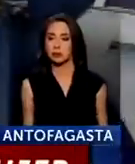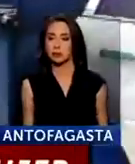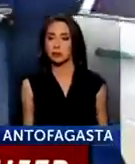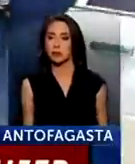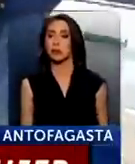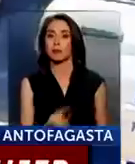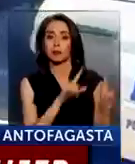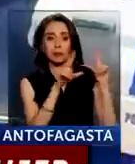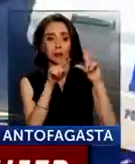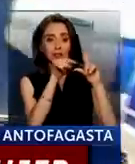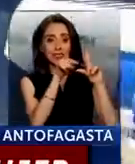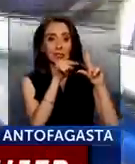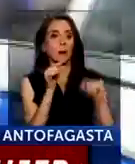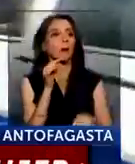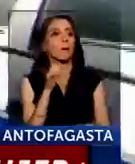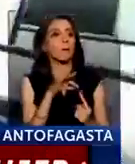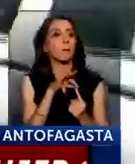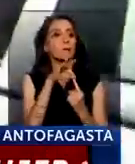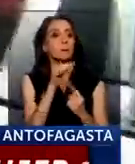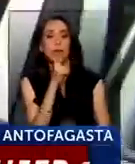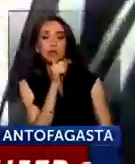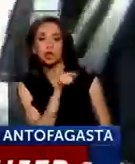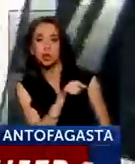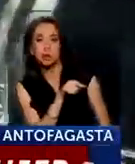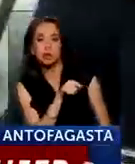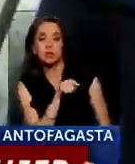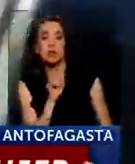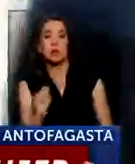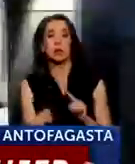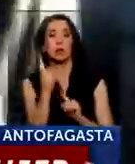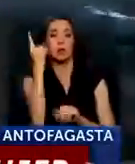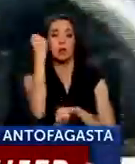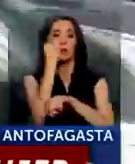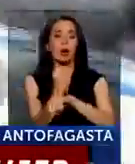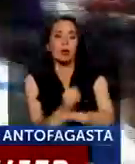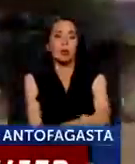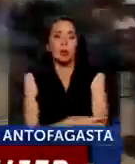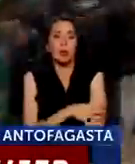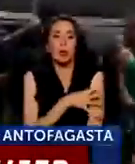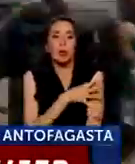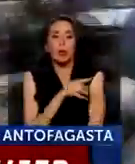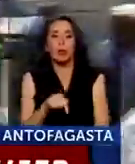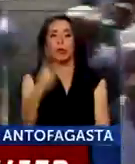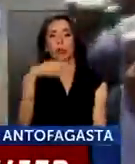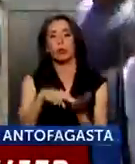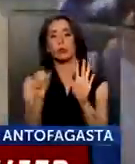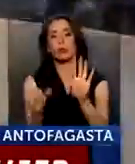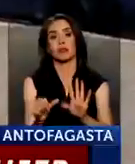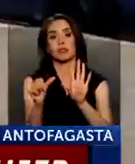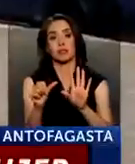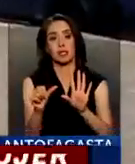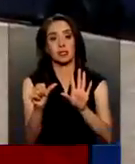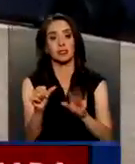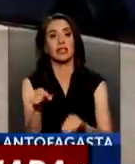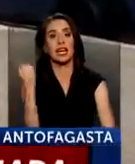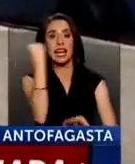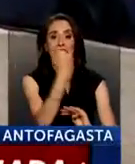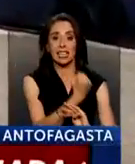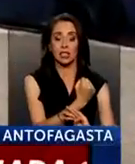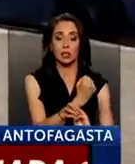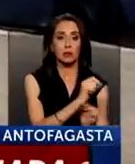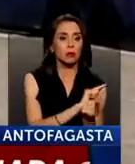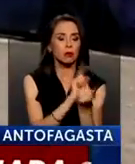mujer el principal sospechoso de uno de los primeros y macabros asesinatos de este 2016 pero este crimen tuvo